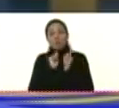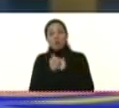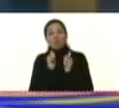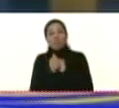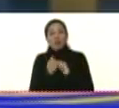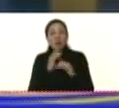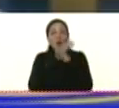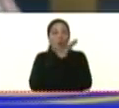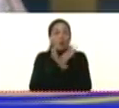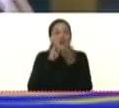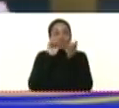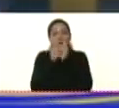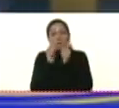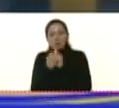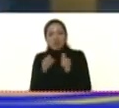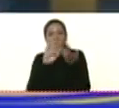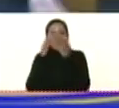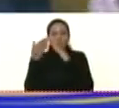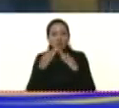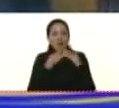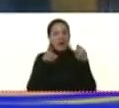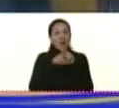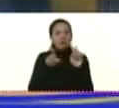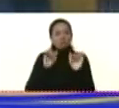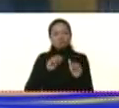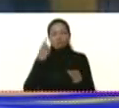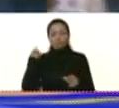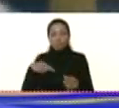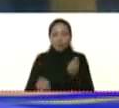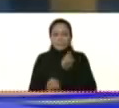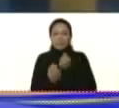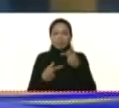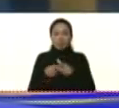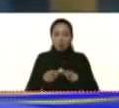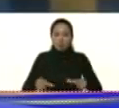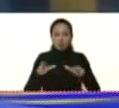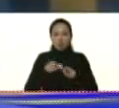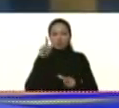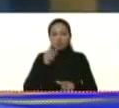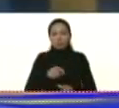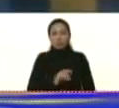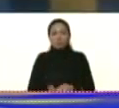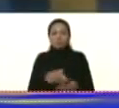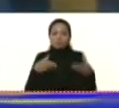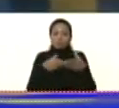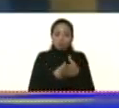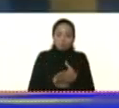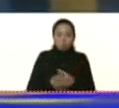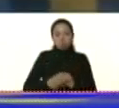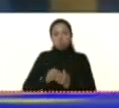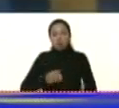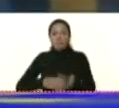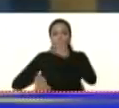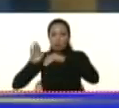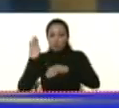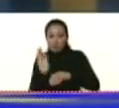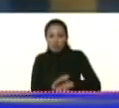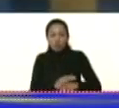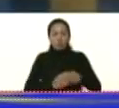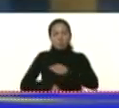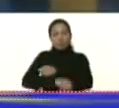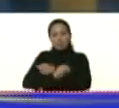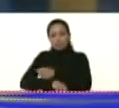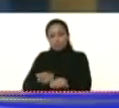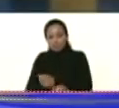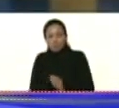los juegos deportivos comunales que tengan su base en los urbanismos, los equipos de pelotique goma, de